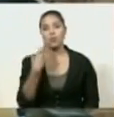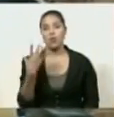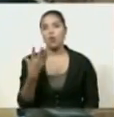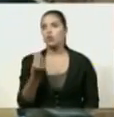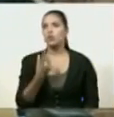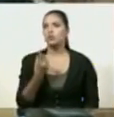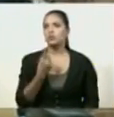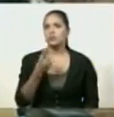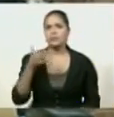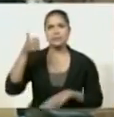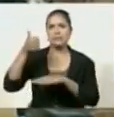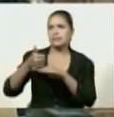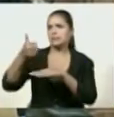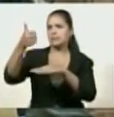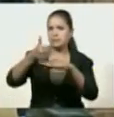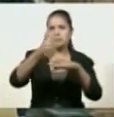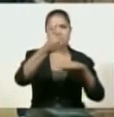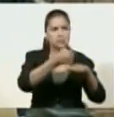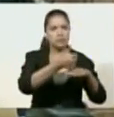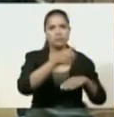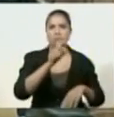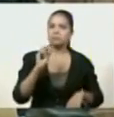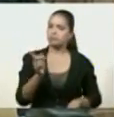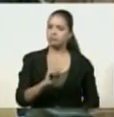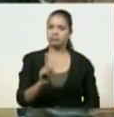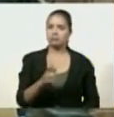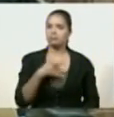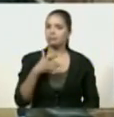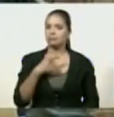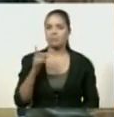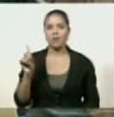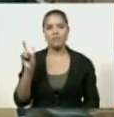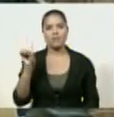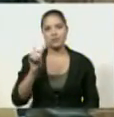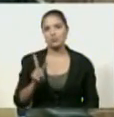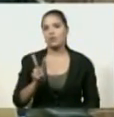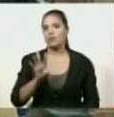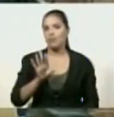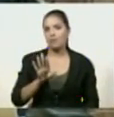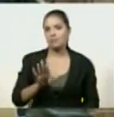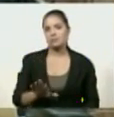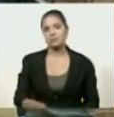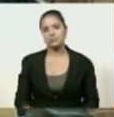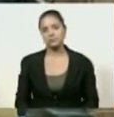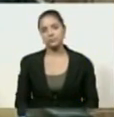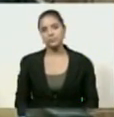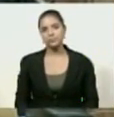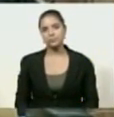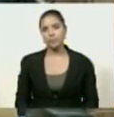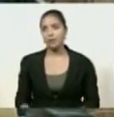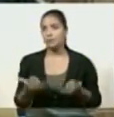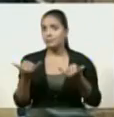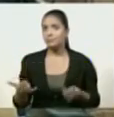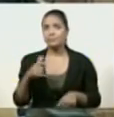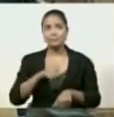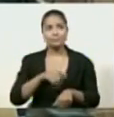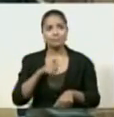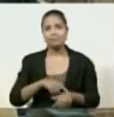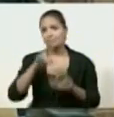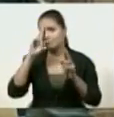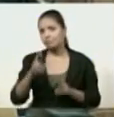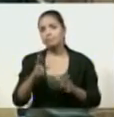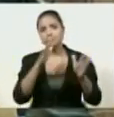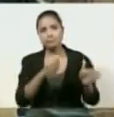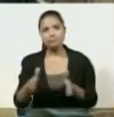de las más altas autoridades judiciales del país, sino de todos los venezolanos y venezolanas. ya es tiempo del respeto al